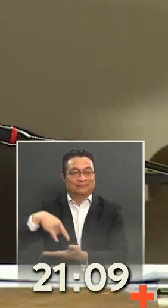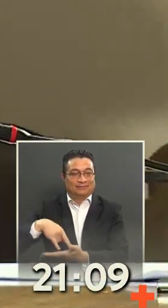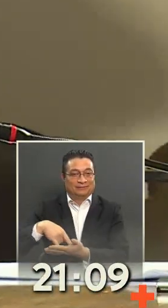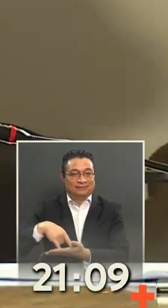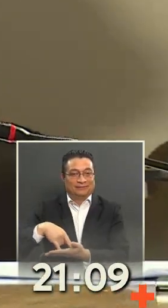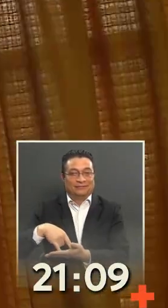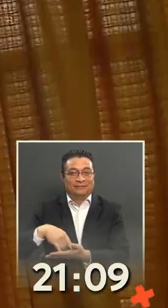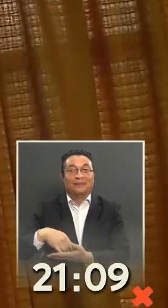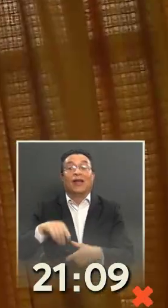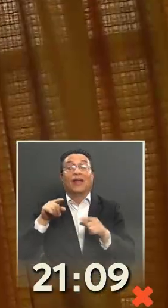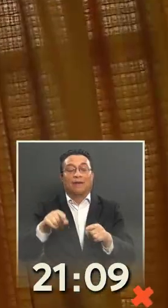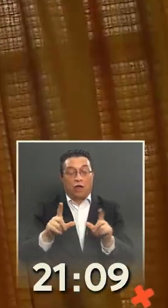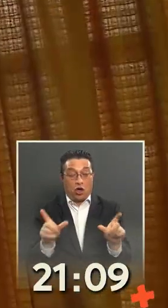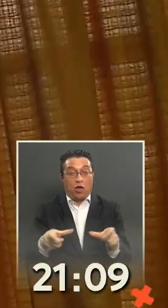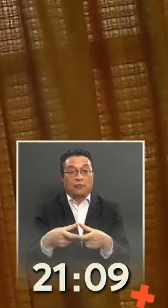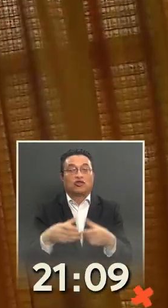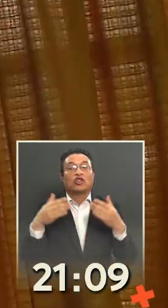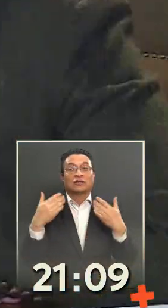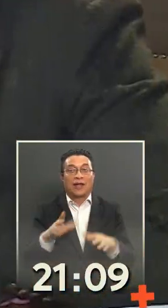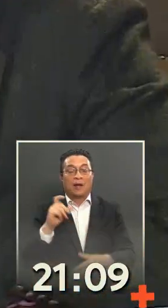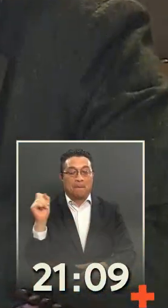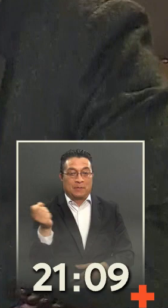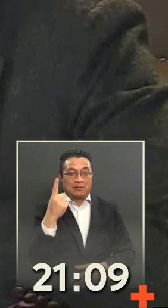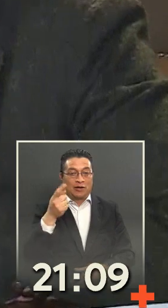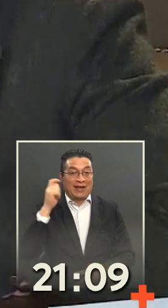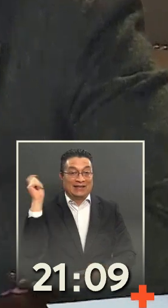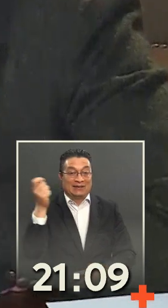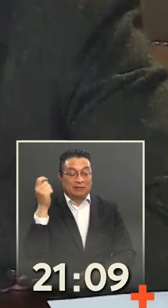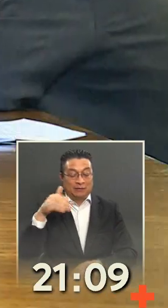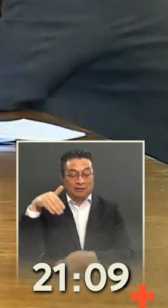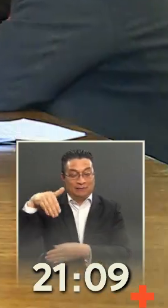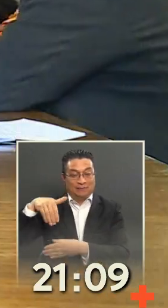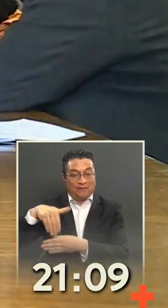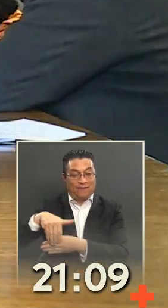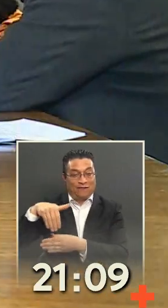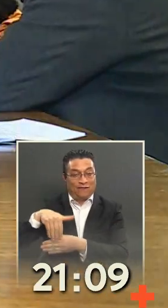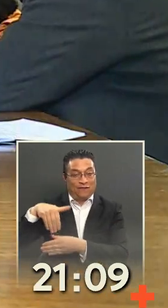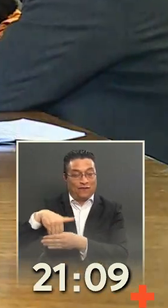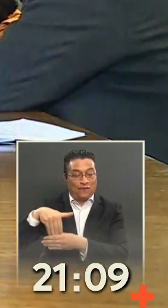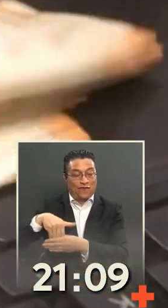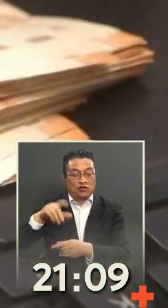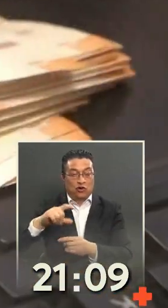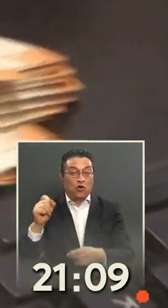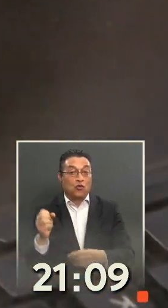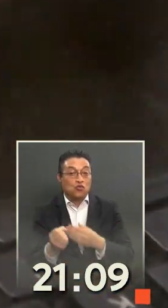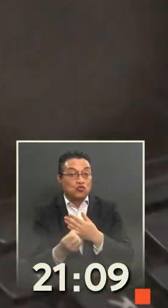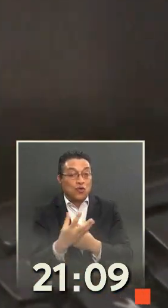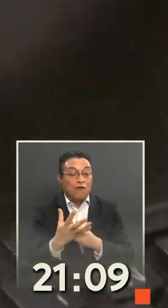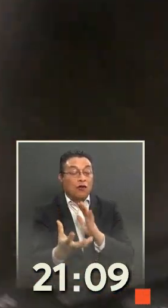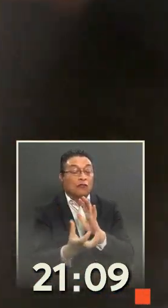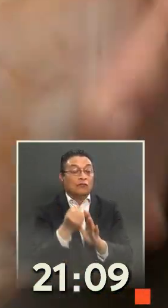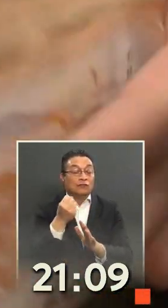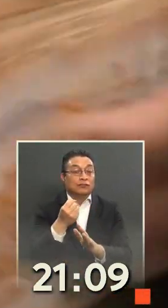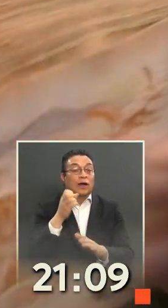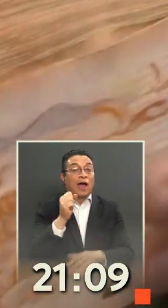la comisión ya fijó para el 1 de septiembre la votación de las iniciativas sobre un nuevo retiro de las AFP.